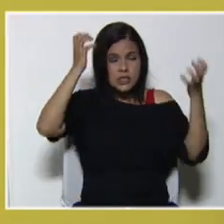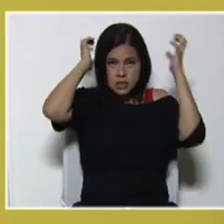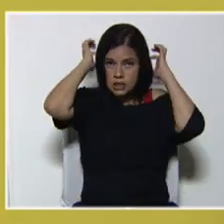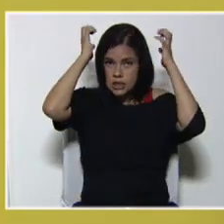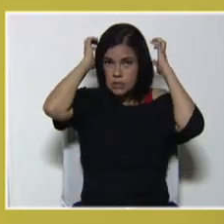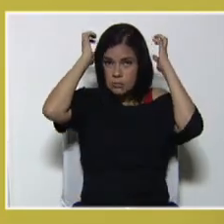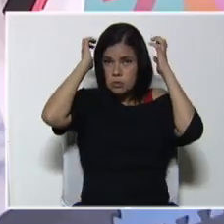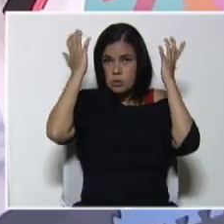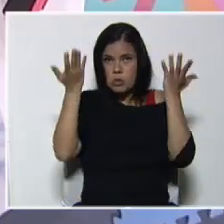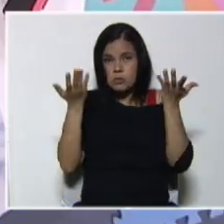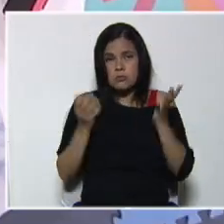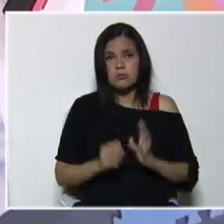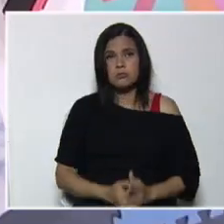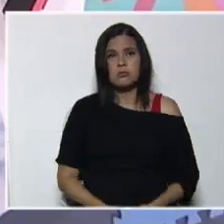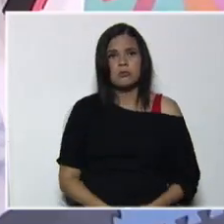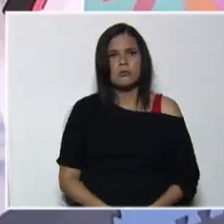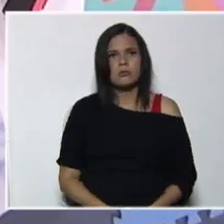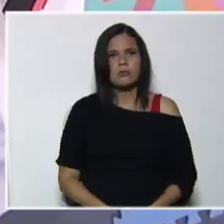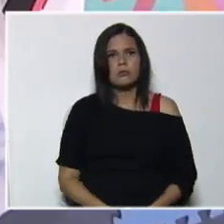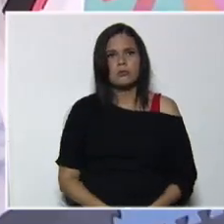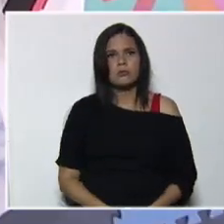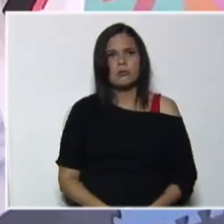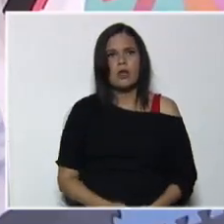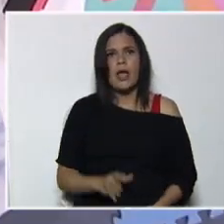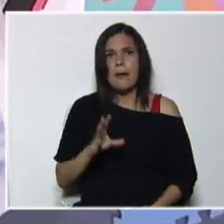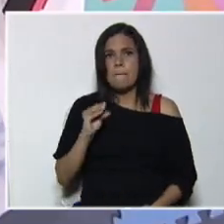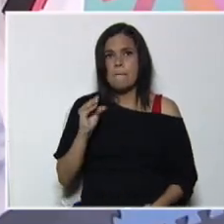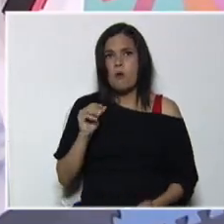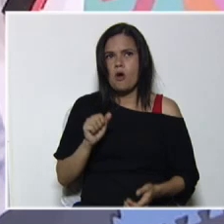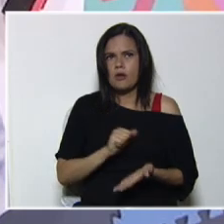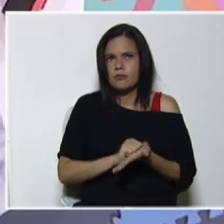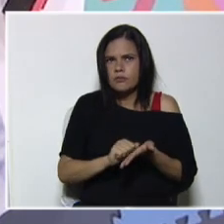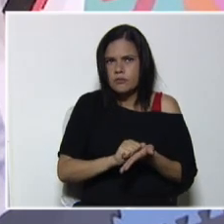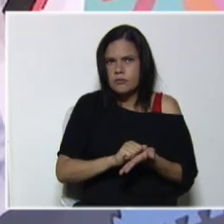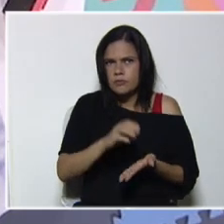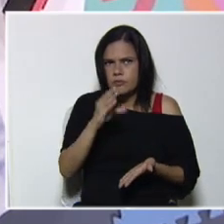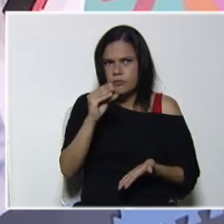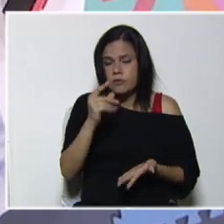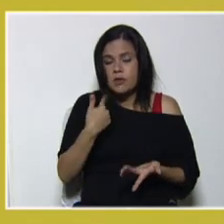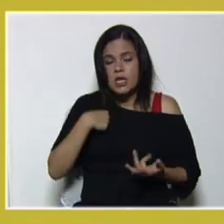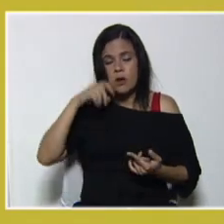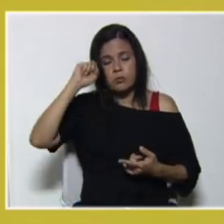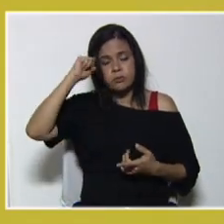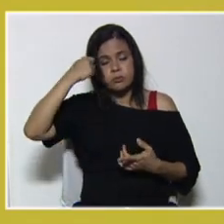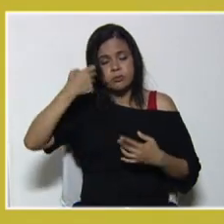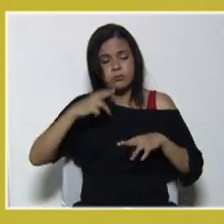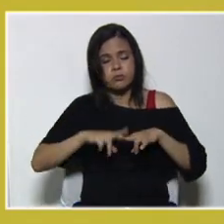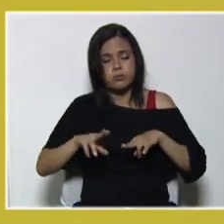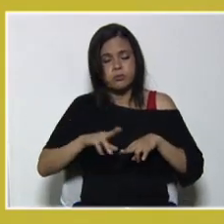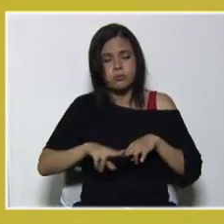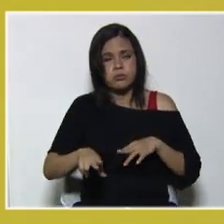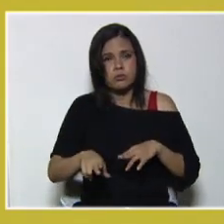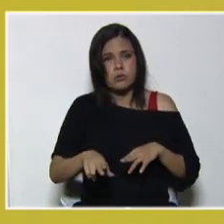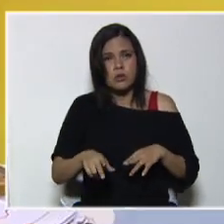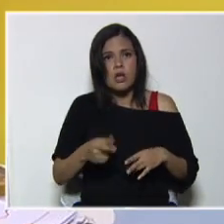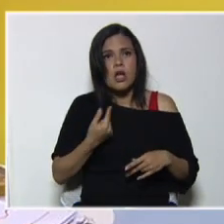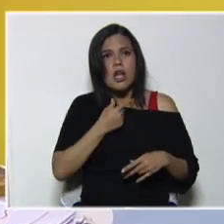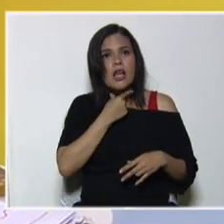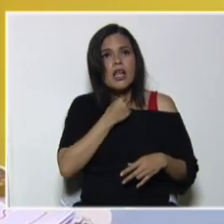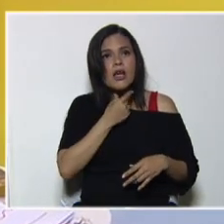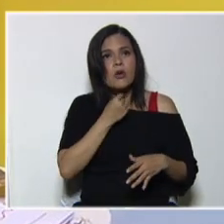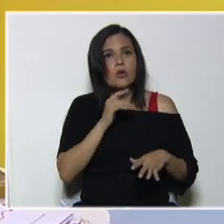champú. También una esponja. Recuerden que a los niños y las niñas de la etapa maternal les